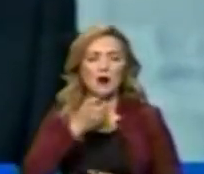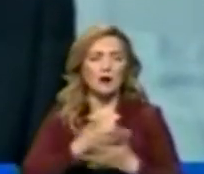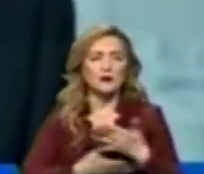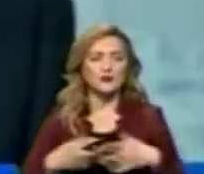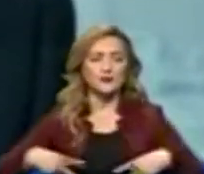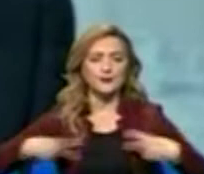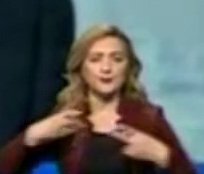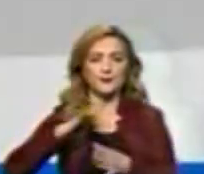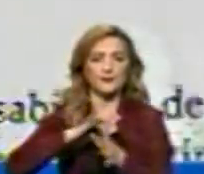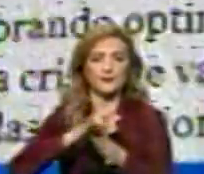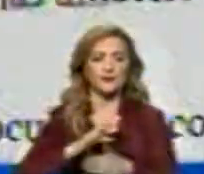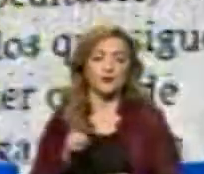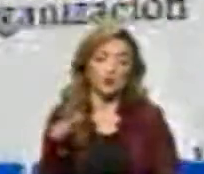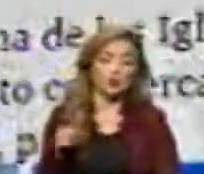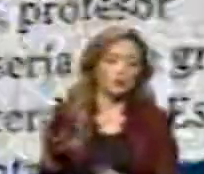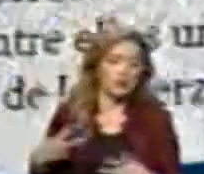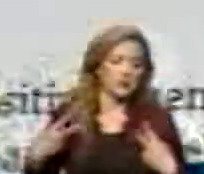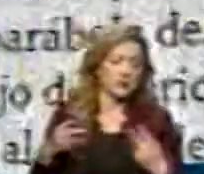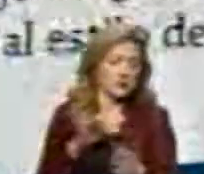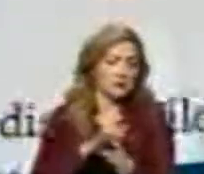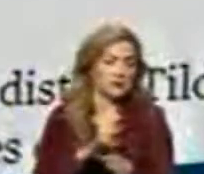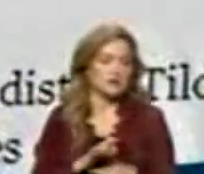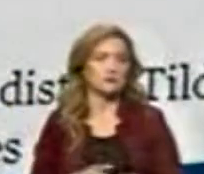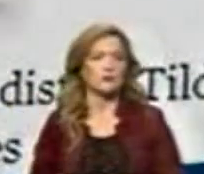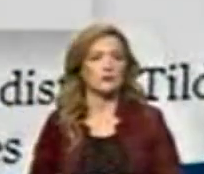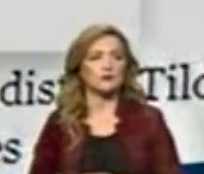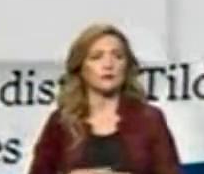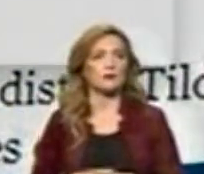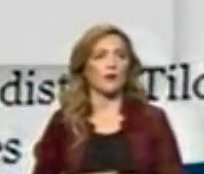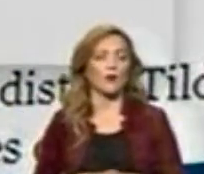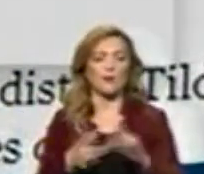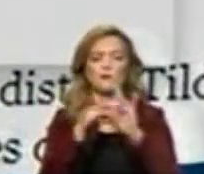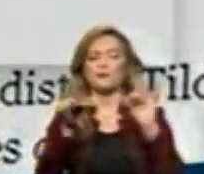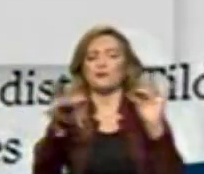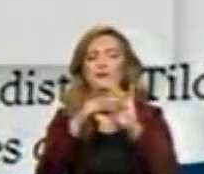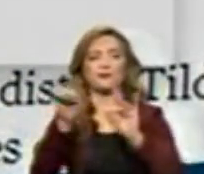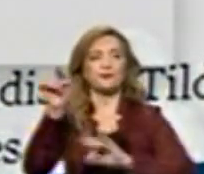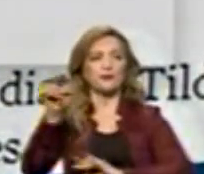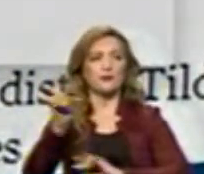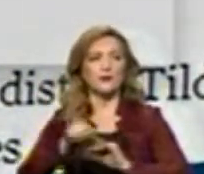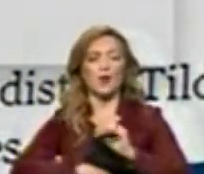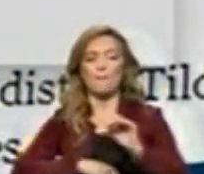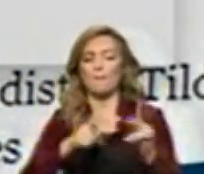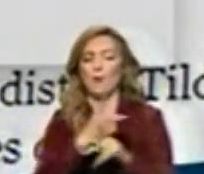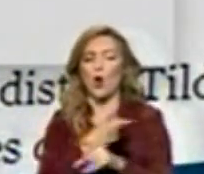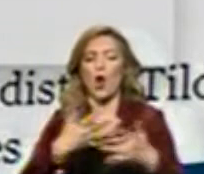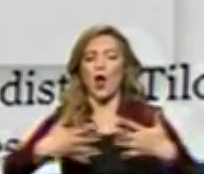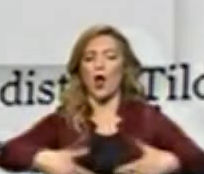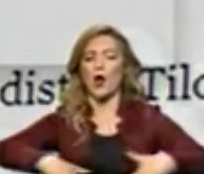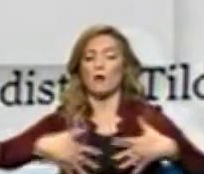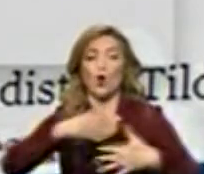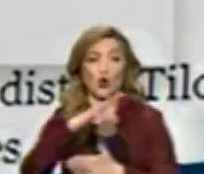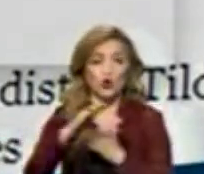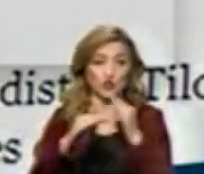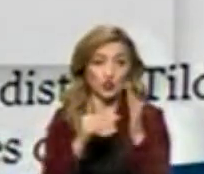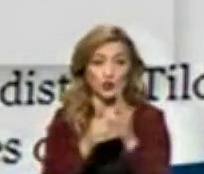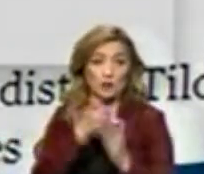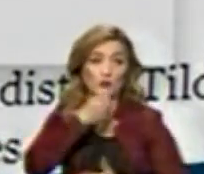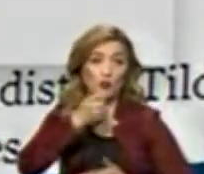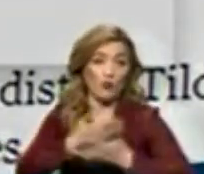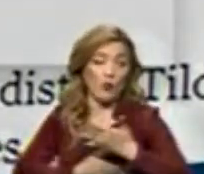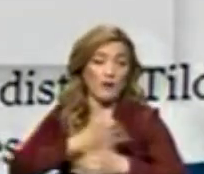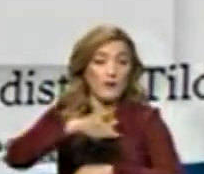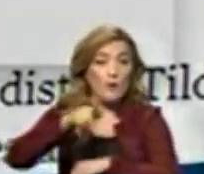corren peligro hoy va de liga a rimar que en su artículo de opinión que lo más grave fue cuando se ensañó contra el rol de los periodistas